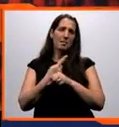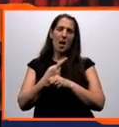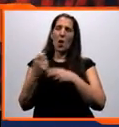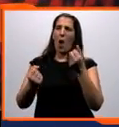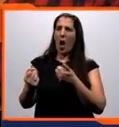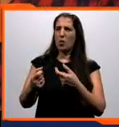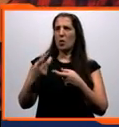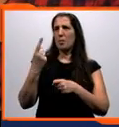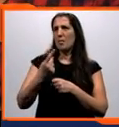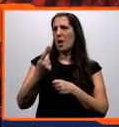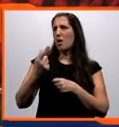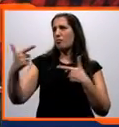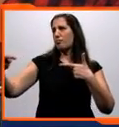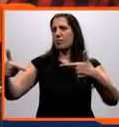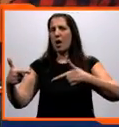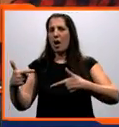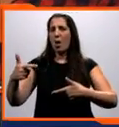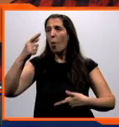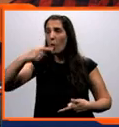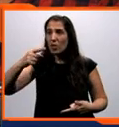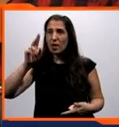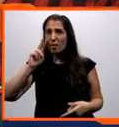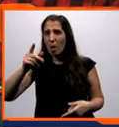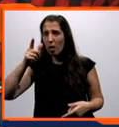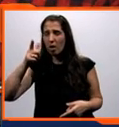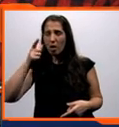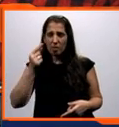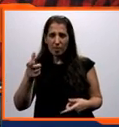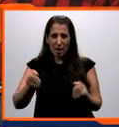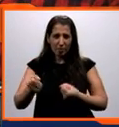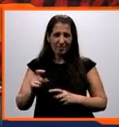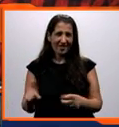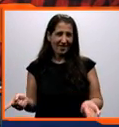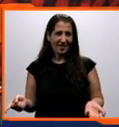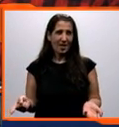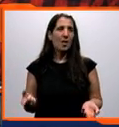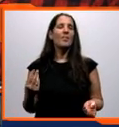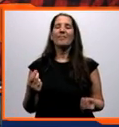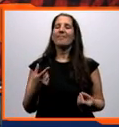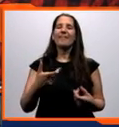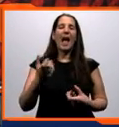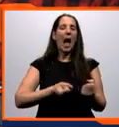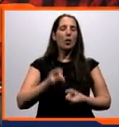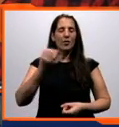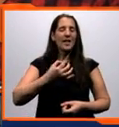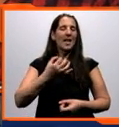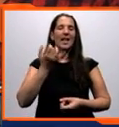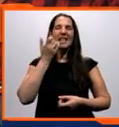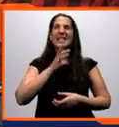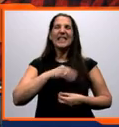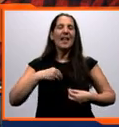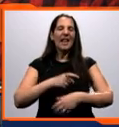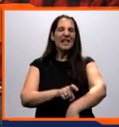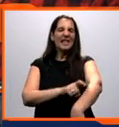corredor de auto es el que lo lleva en la sa y que probablemente hay muchos que no sab cómo se